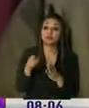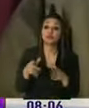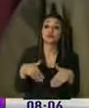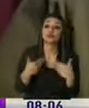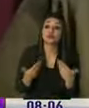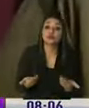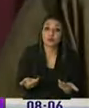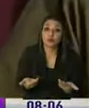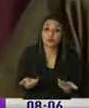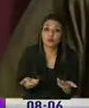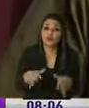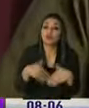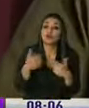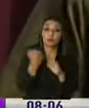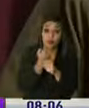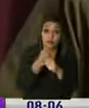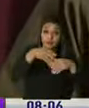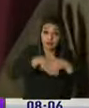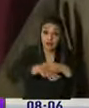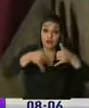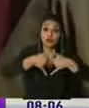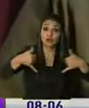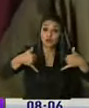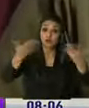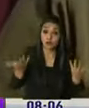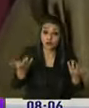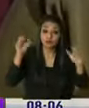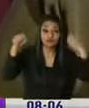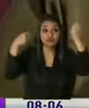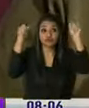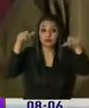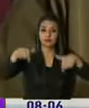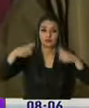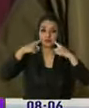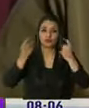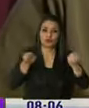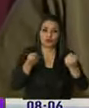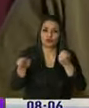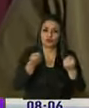en la cual se encuentran laborando dentro de los establecimientos que nosotros manejamos,